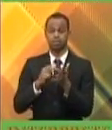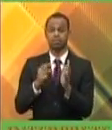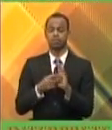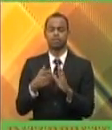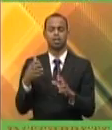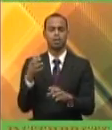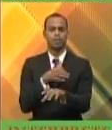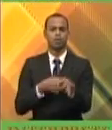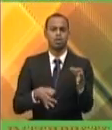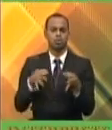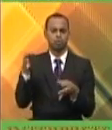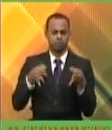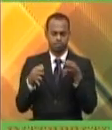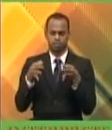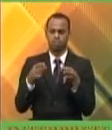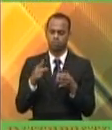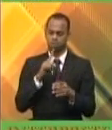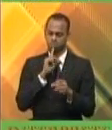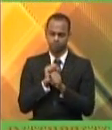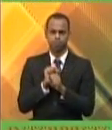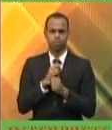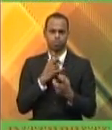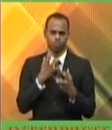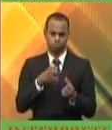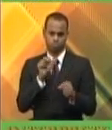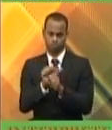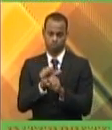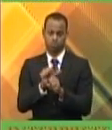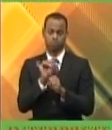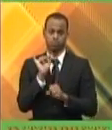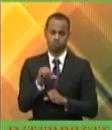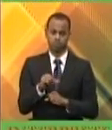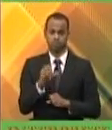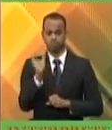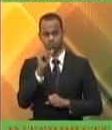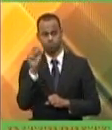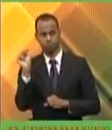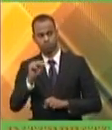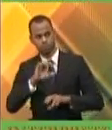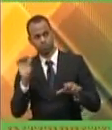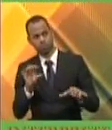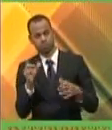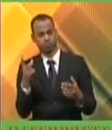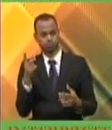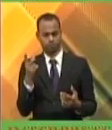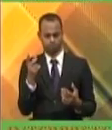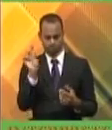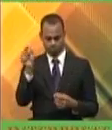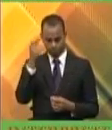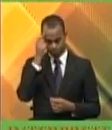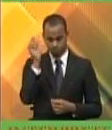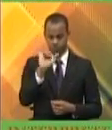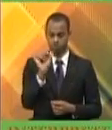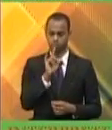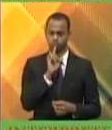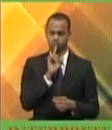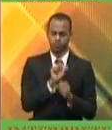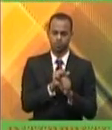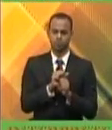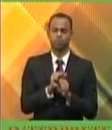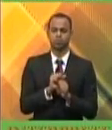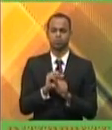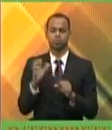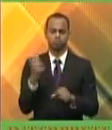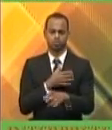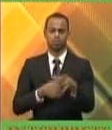voluntad de trabajar en este tema o sea que además de los compromisos como estado también tenemos compromisos como